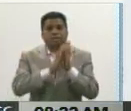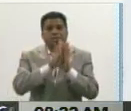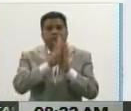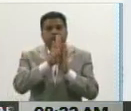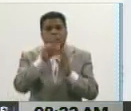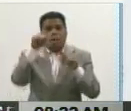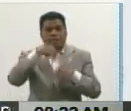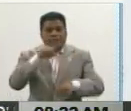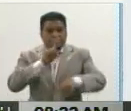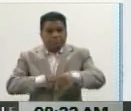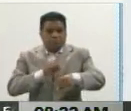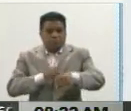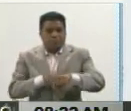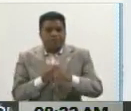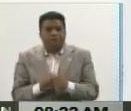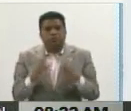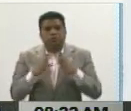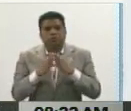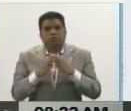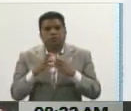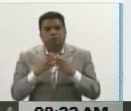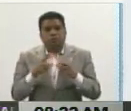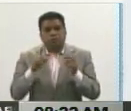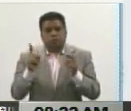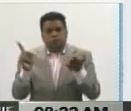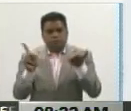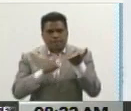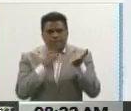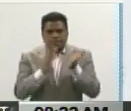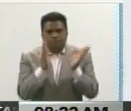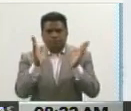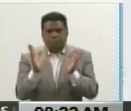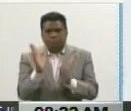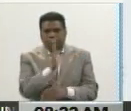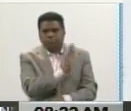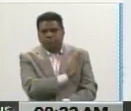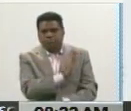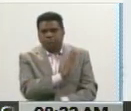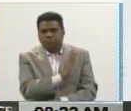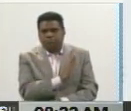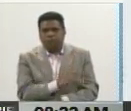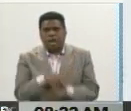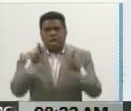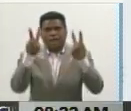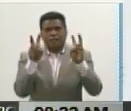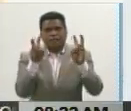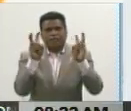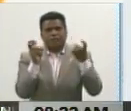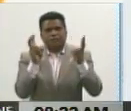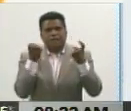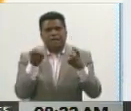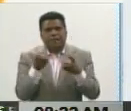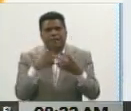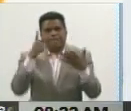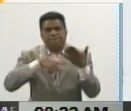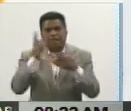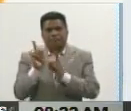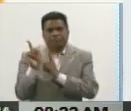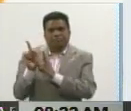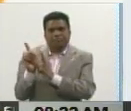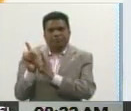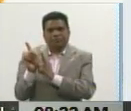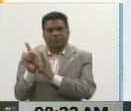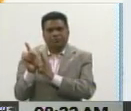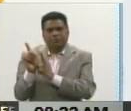este momento, y en la próxima lámina podemos encontrar los temas del plan de este de 2017.